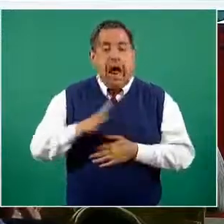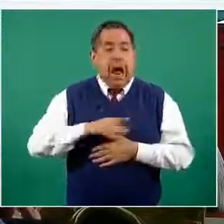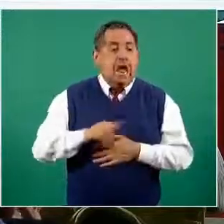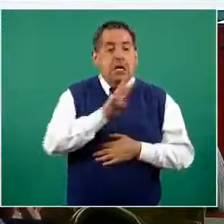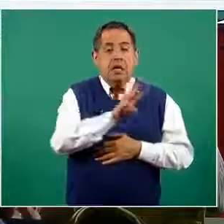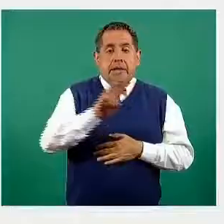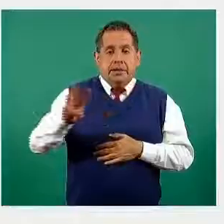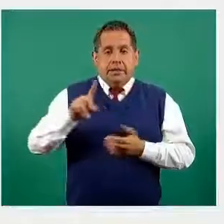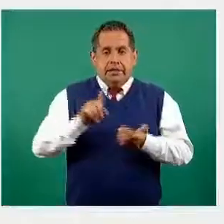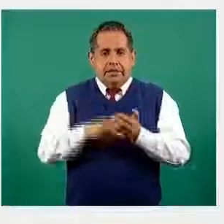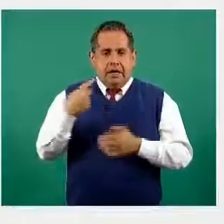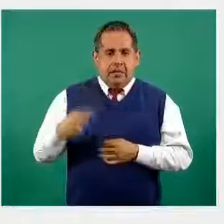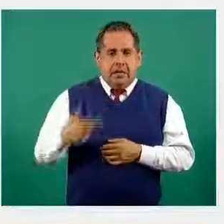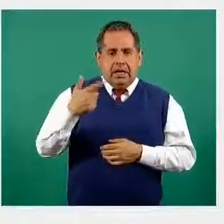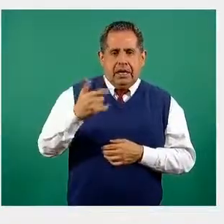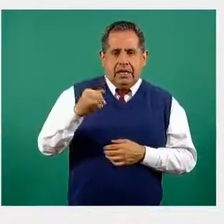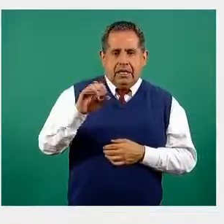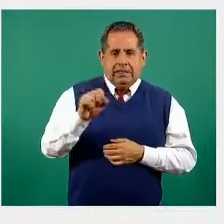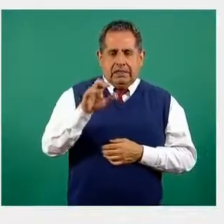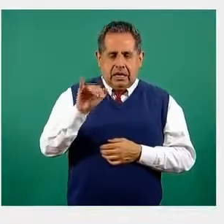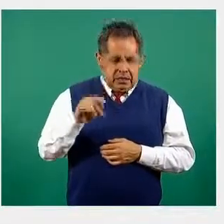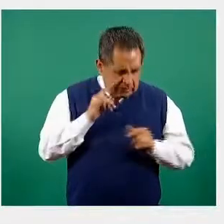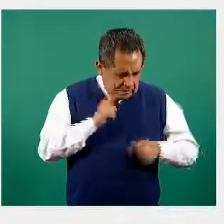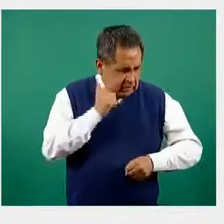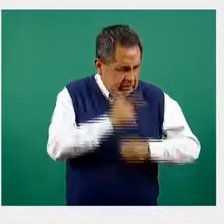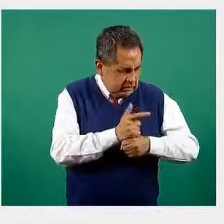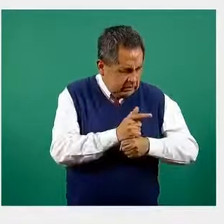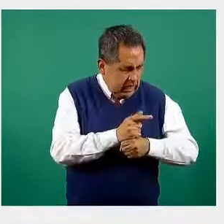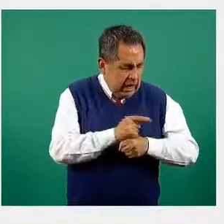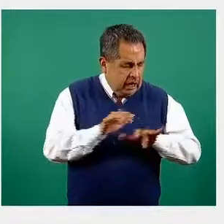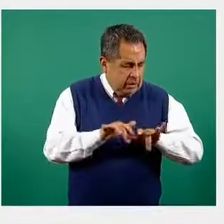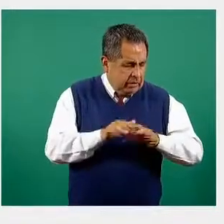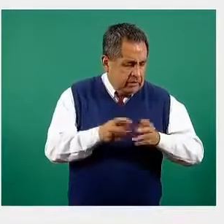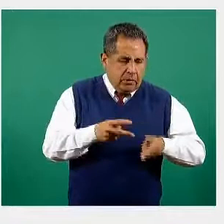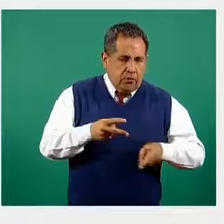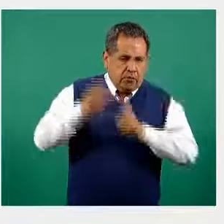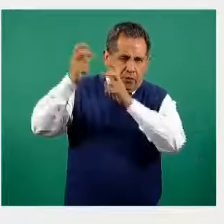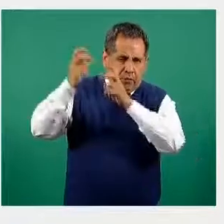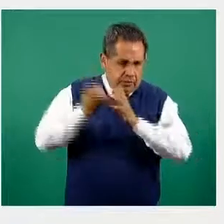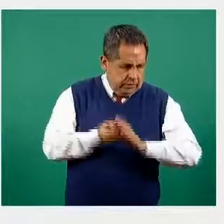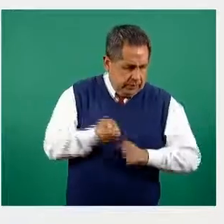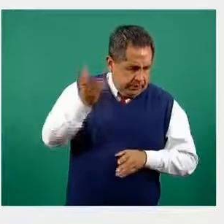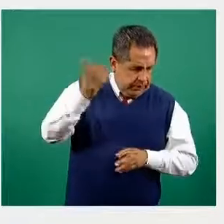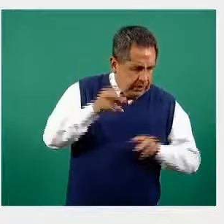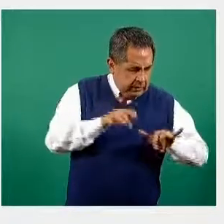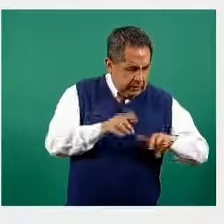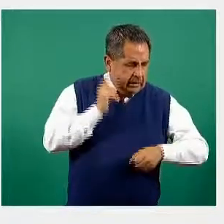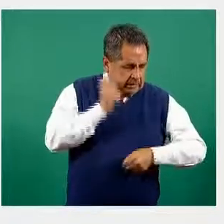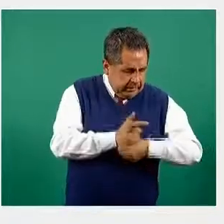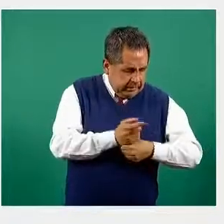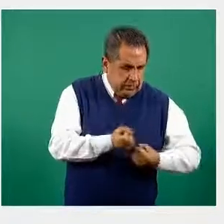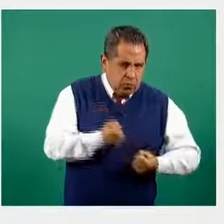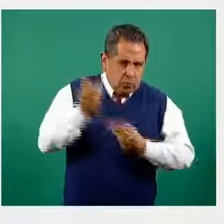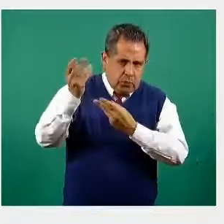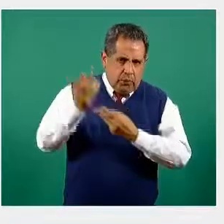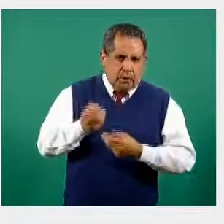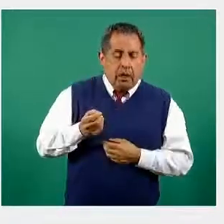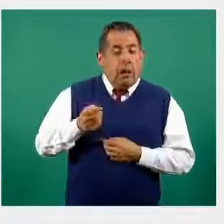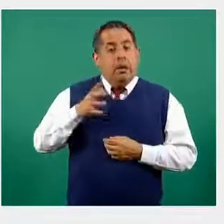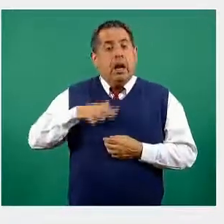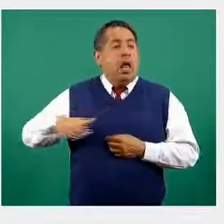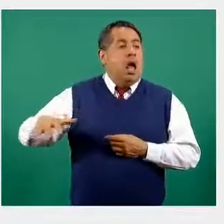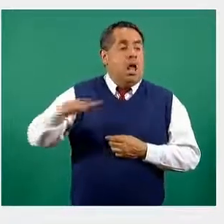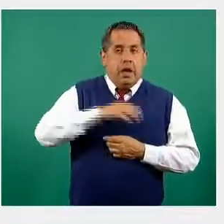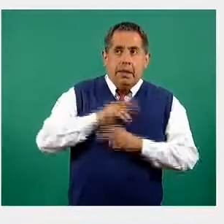llama GSAID, que es donde se depositan las secuencias genómicas que cada instituto, cada escuela, universidad, laboratorio empieza